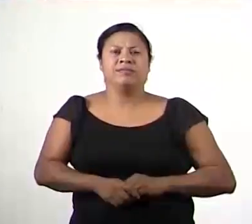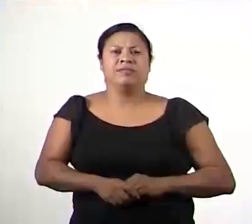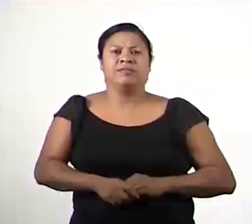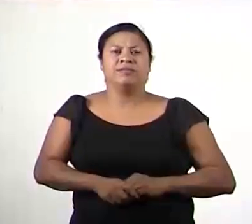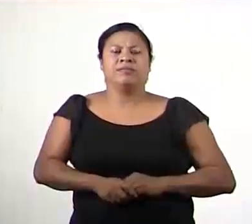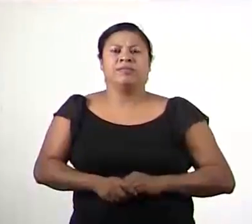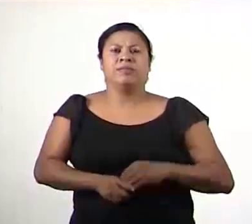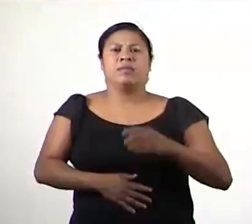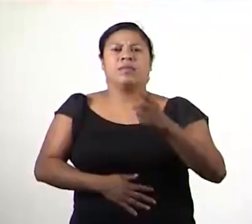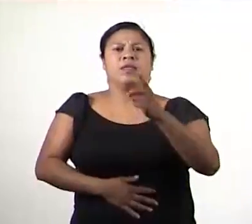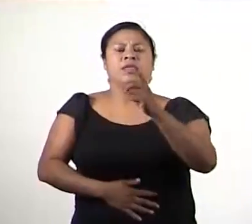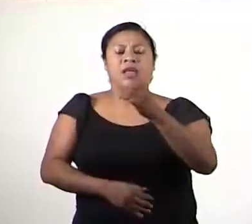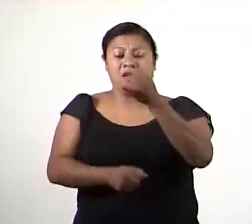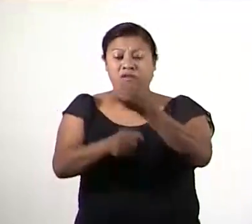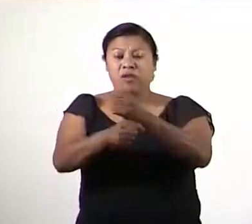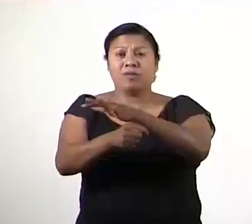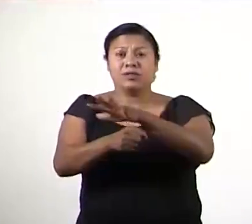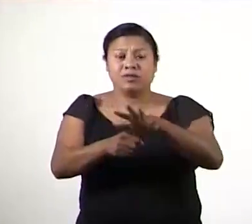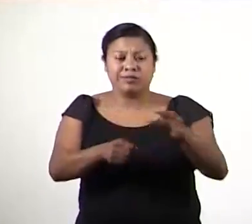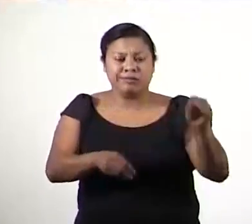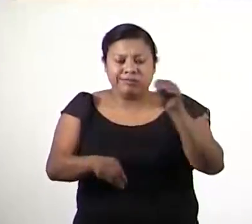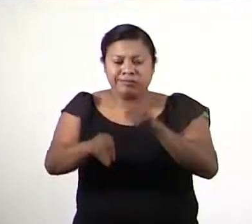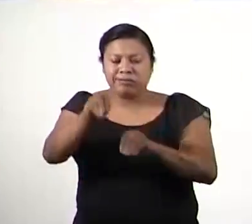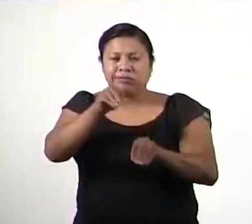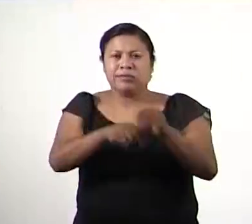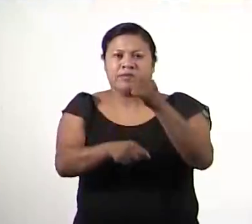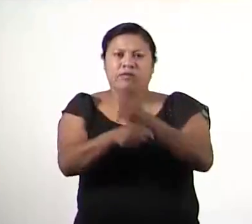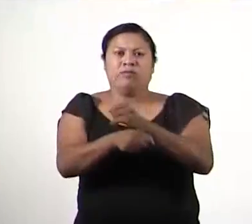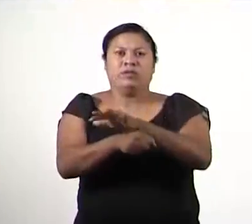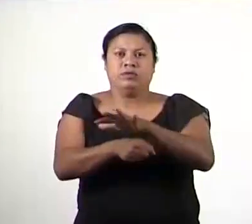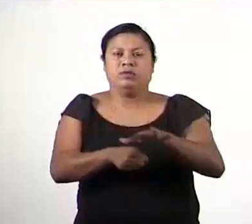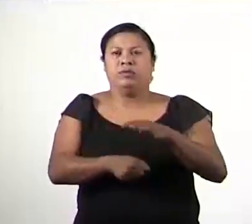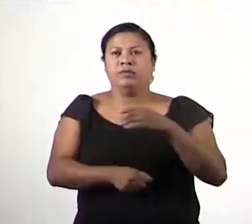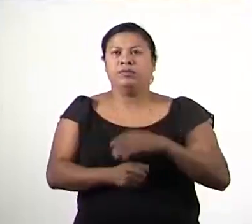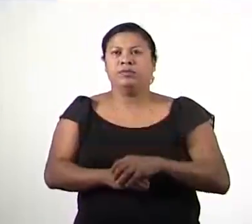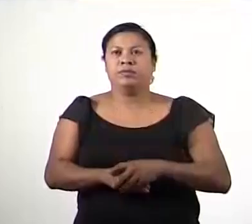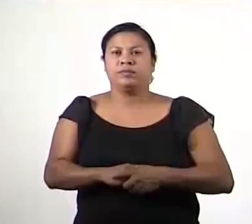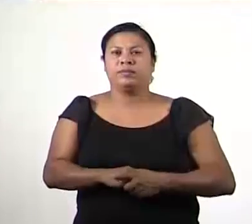de la información.